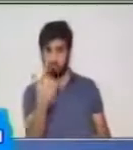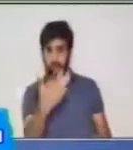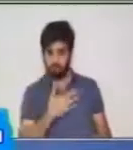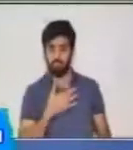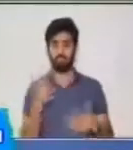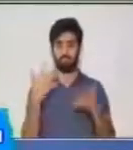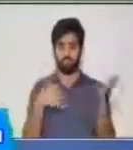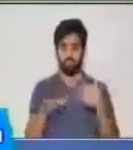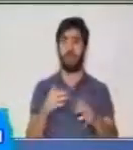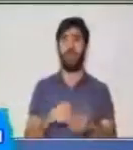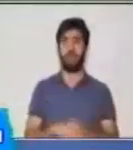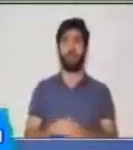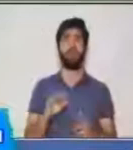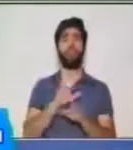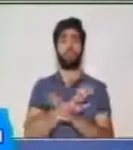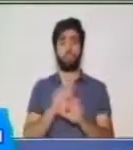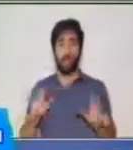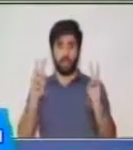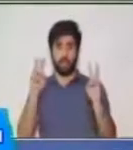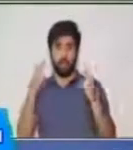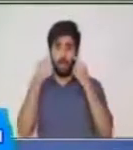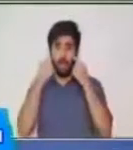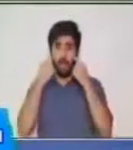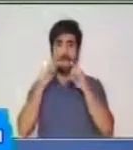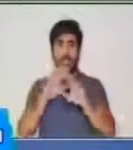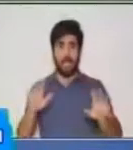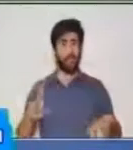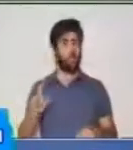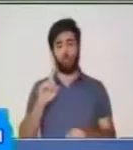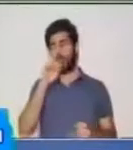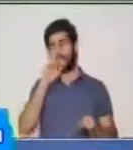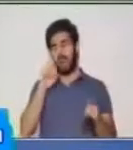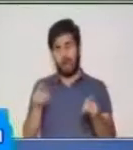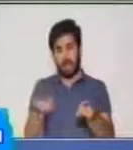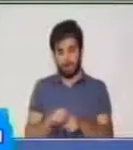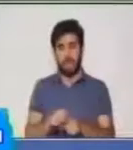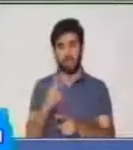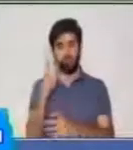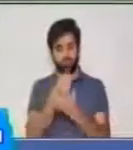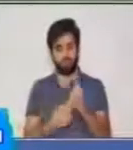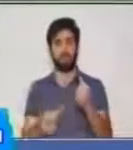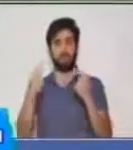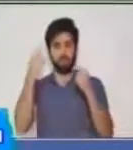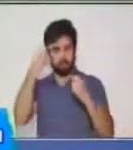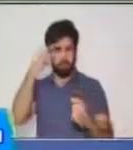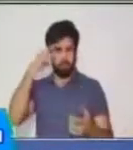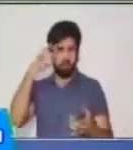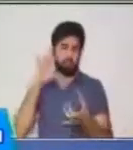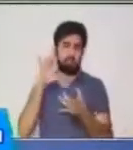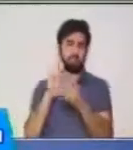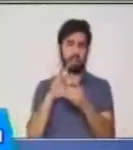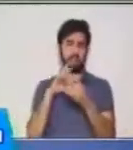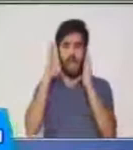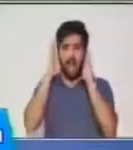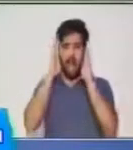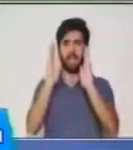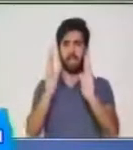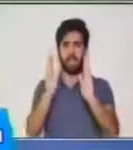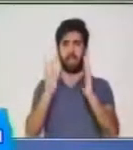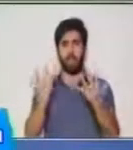solamente estoy utilizando este sentido, sino que también estoy prestando atención. ¿Y para qué me sirve prestar